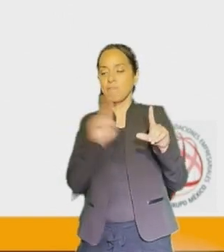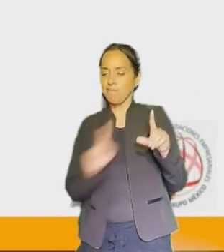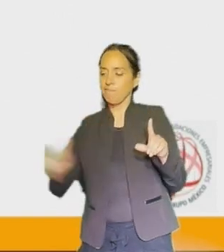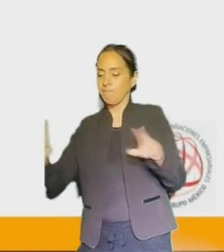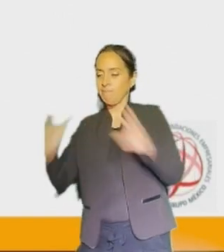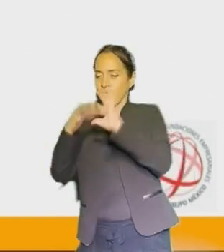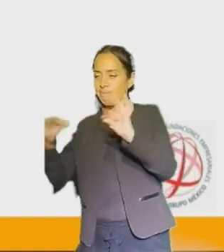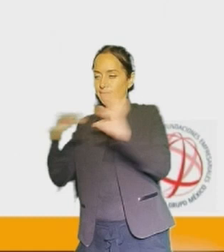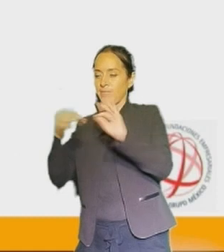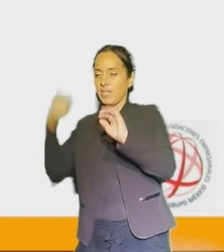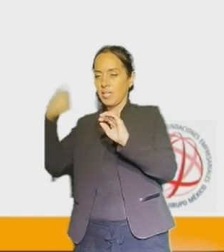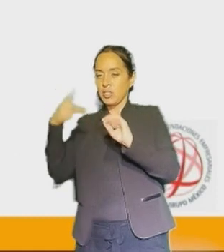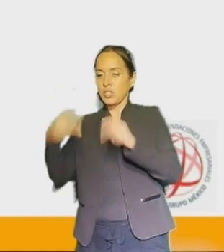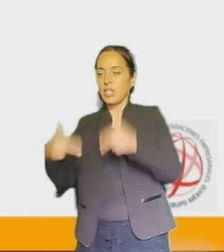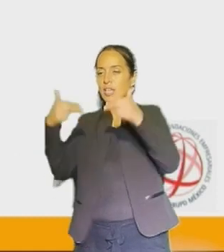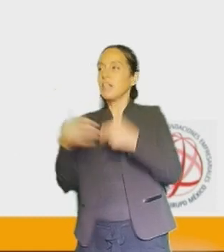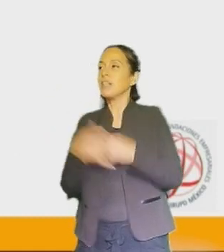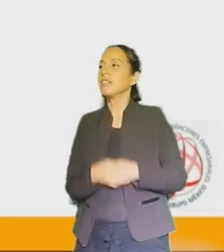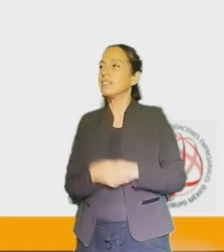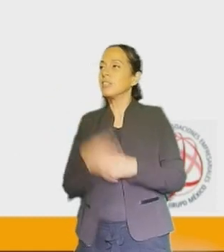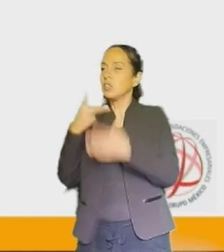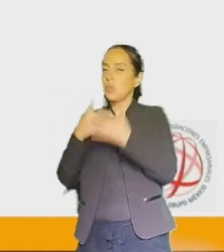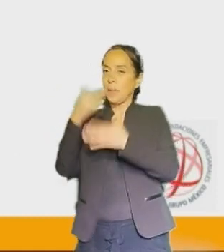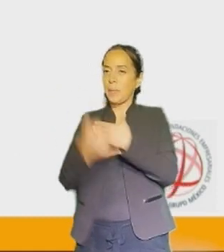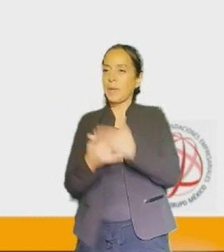No, ya no.